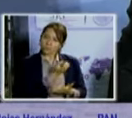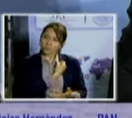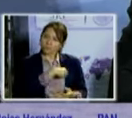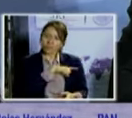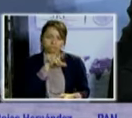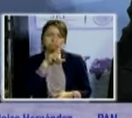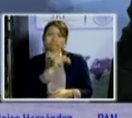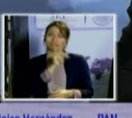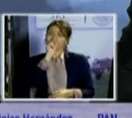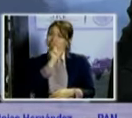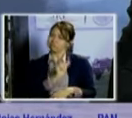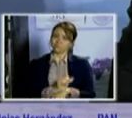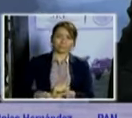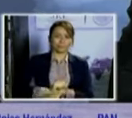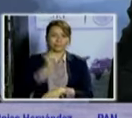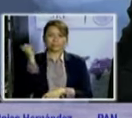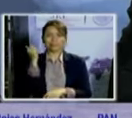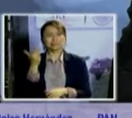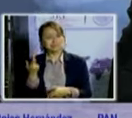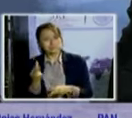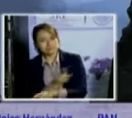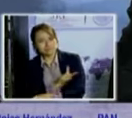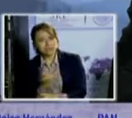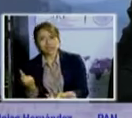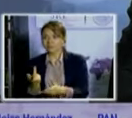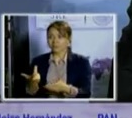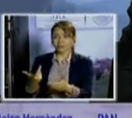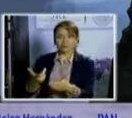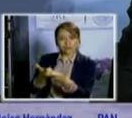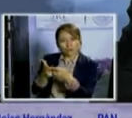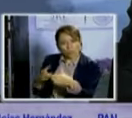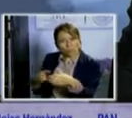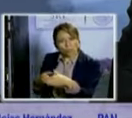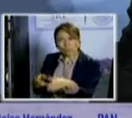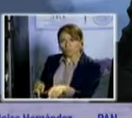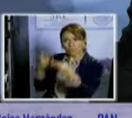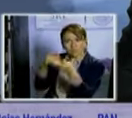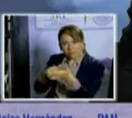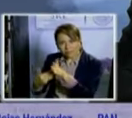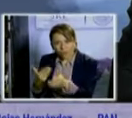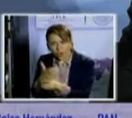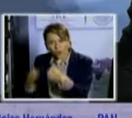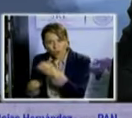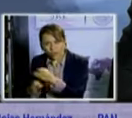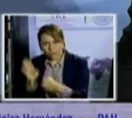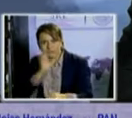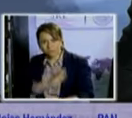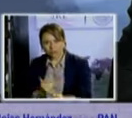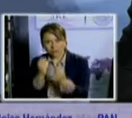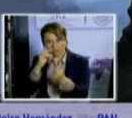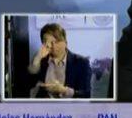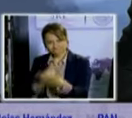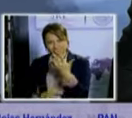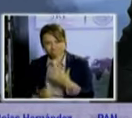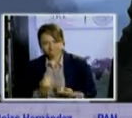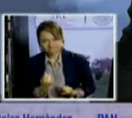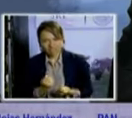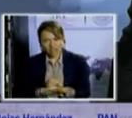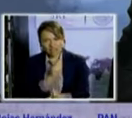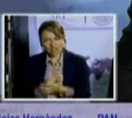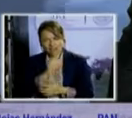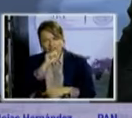este tiempo, que no desatienda a la vez los problemas colaterales que genera el tema de drogas en materia de seguridad